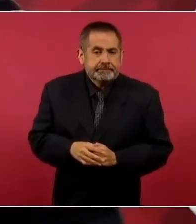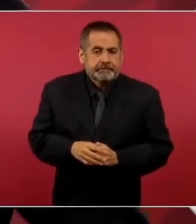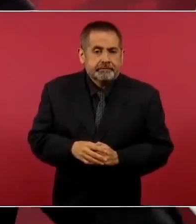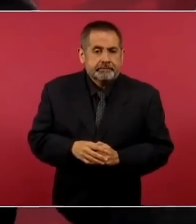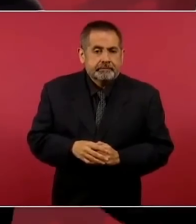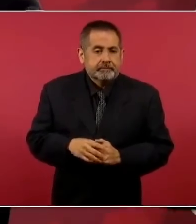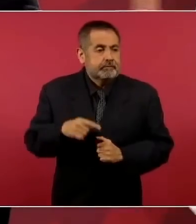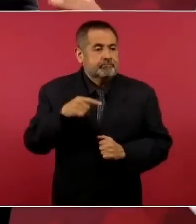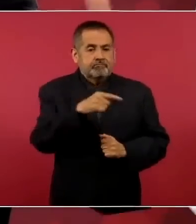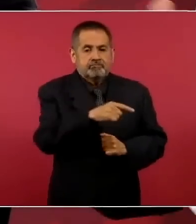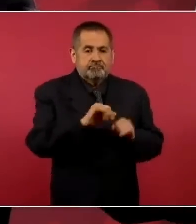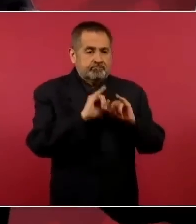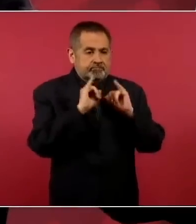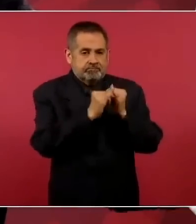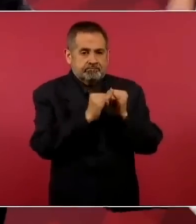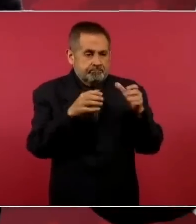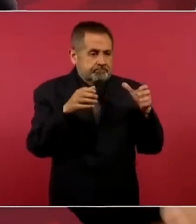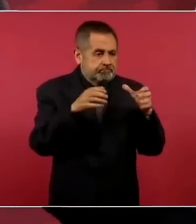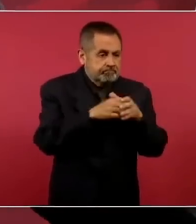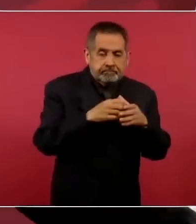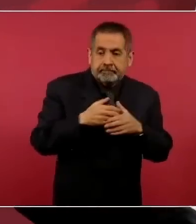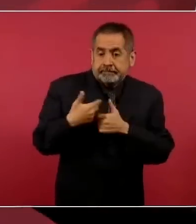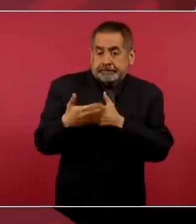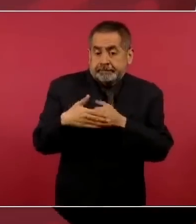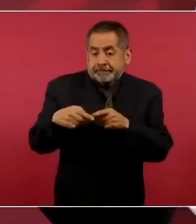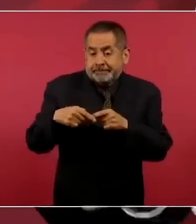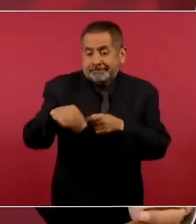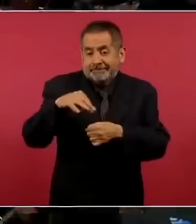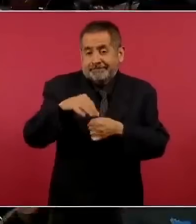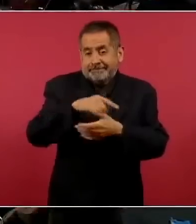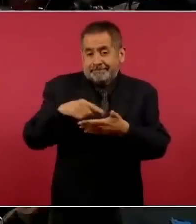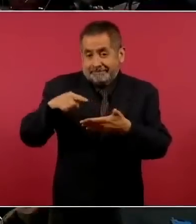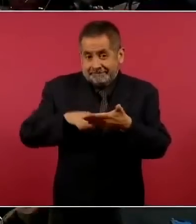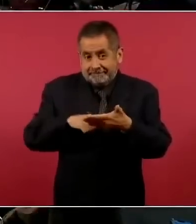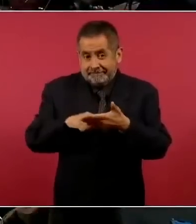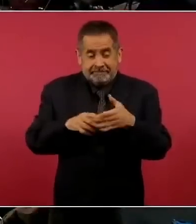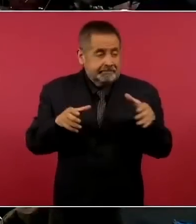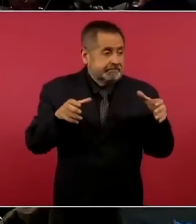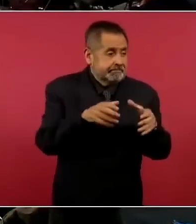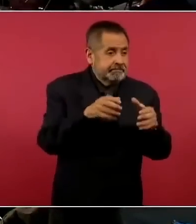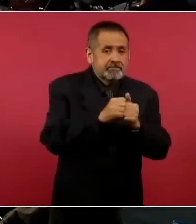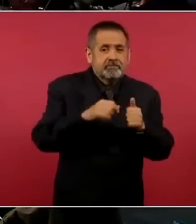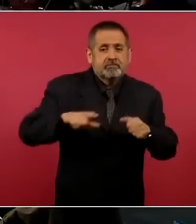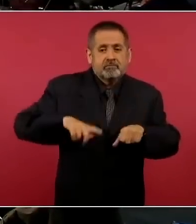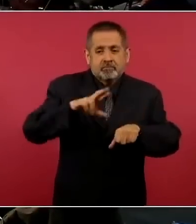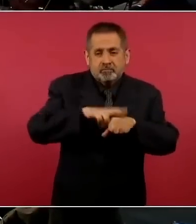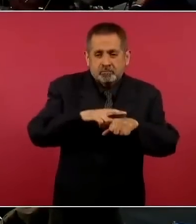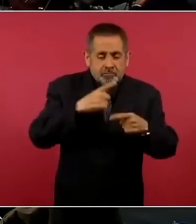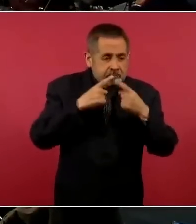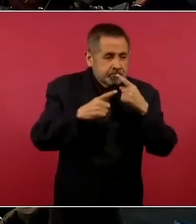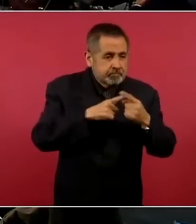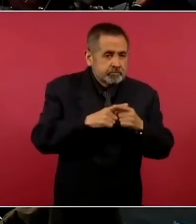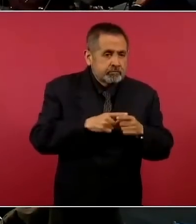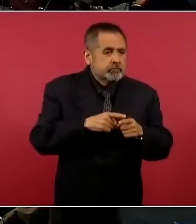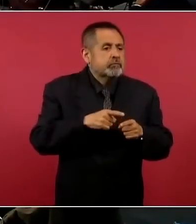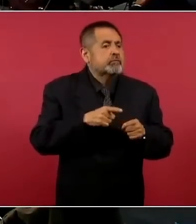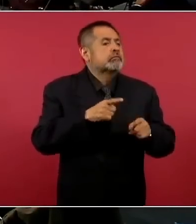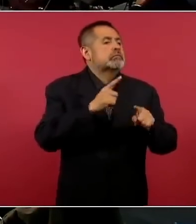Se reunieron, ya cuando venían las elecciones, con los gobernadores, se repartieron los